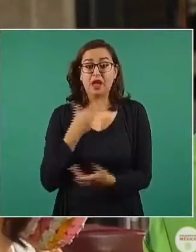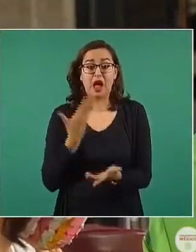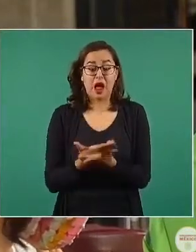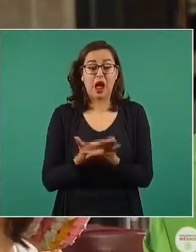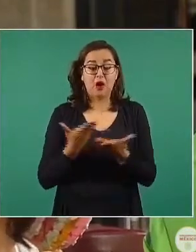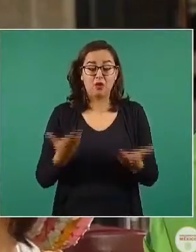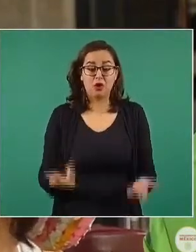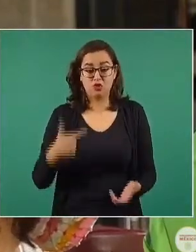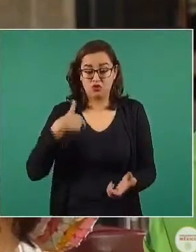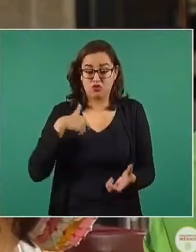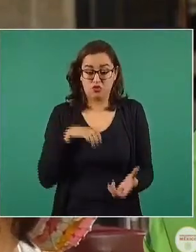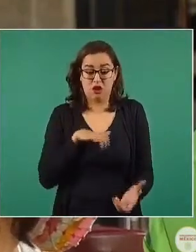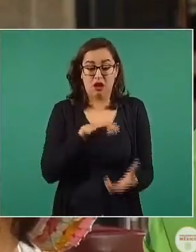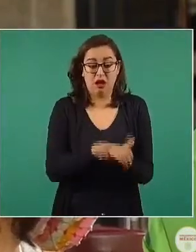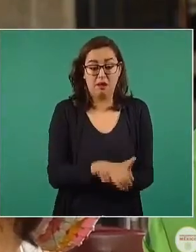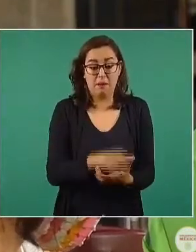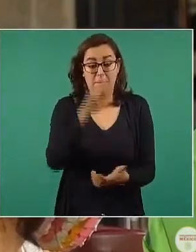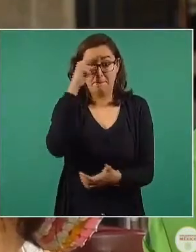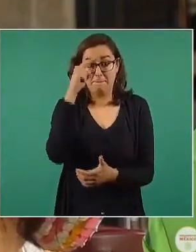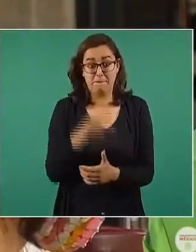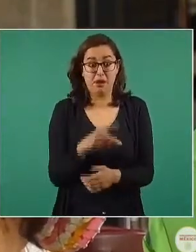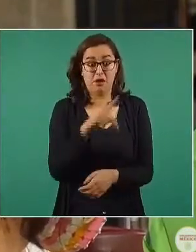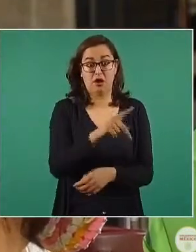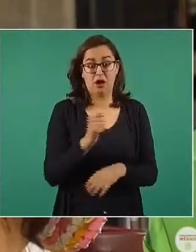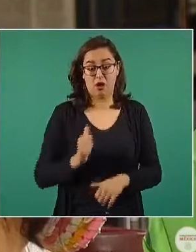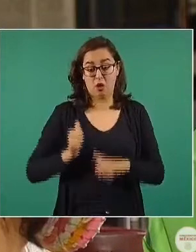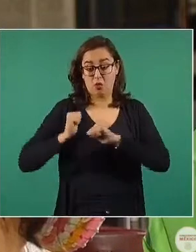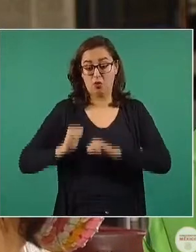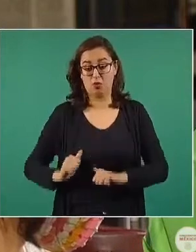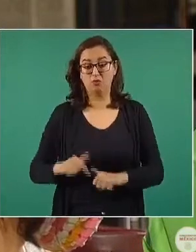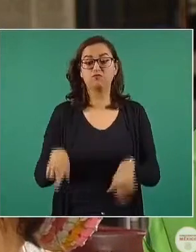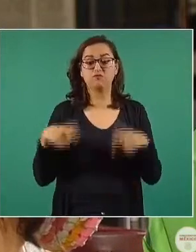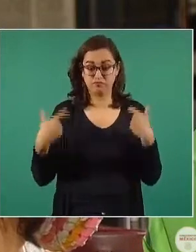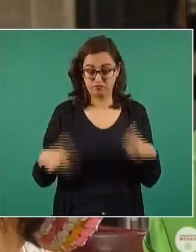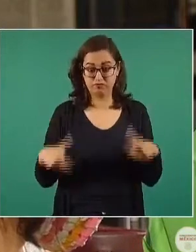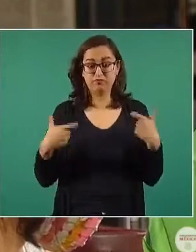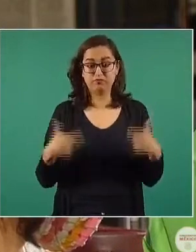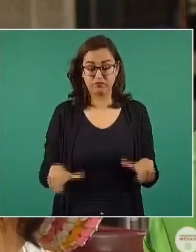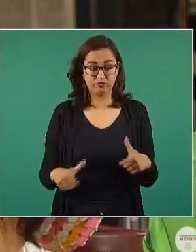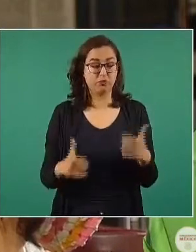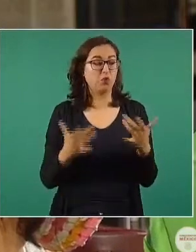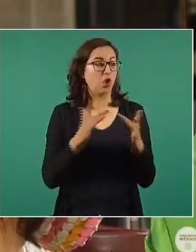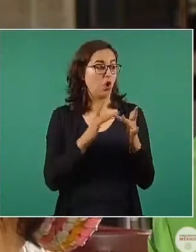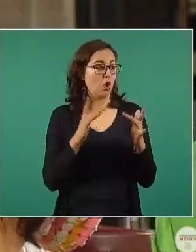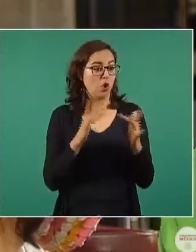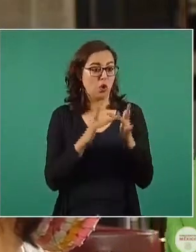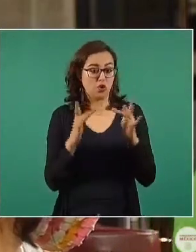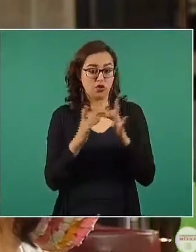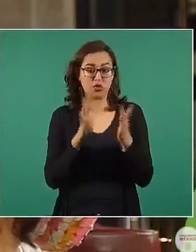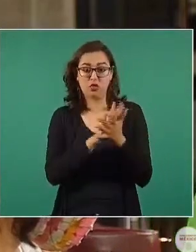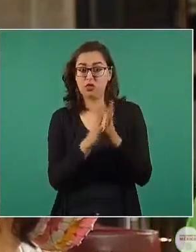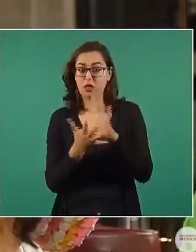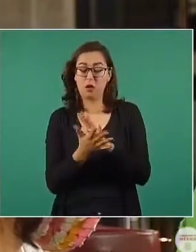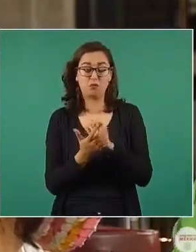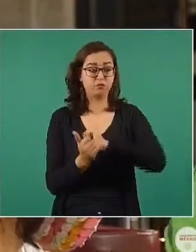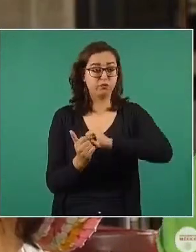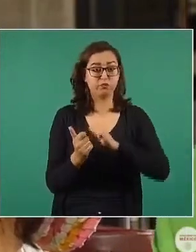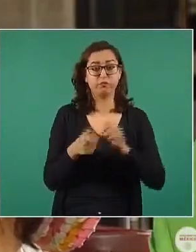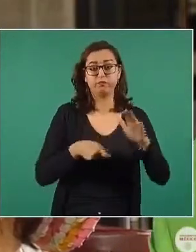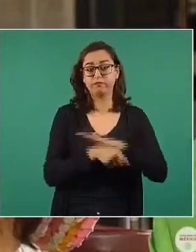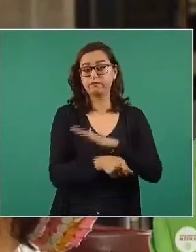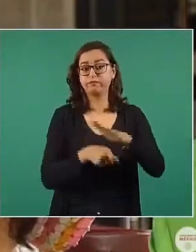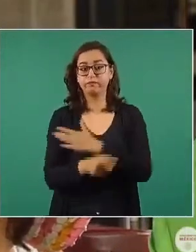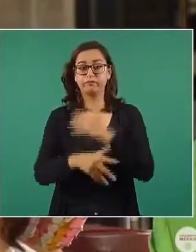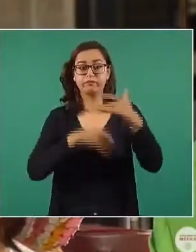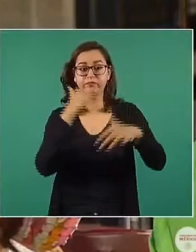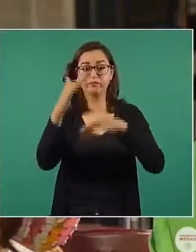de haberme casado con un mexicano de alcances que tiene el dinero, los contactos para corromper a quien lo desea. Solo que en